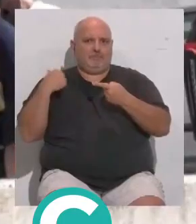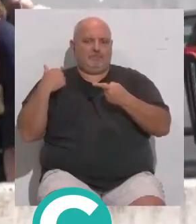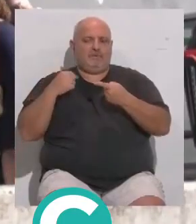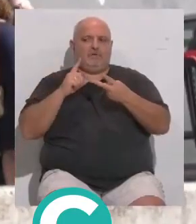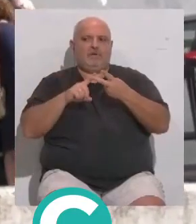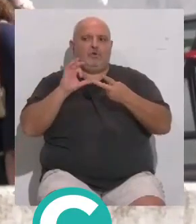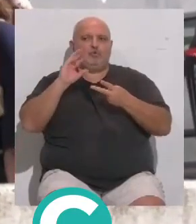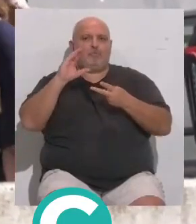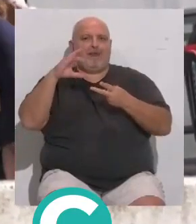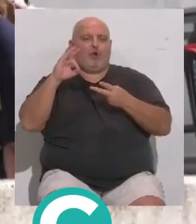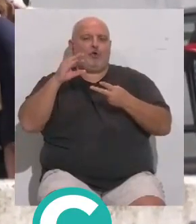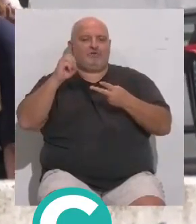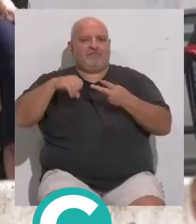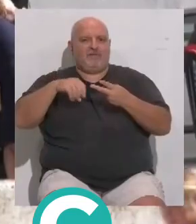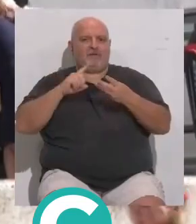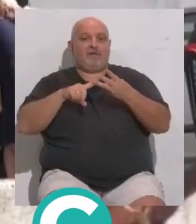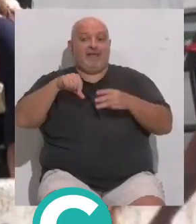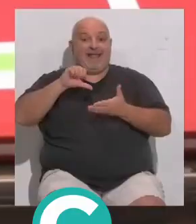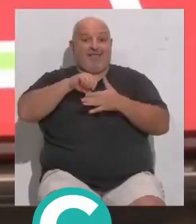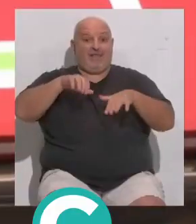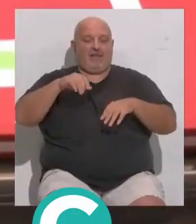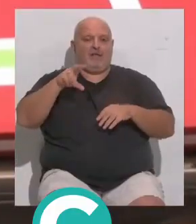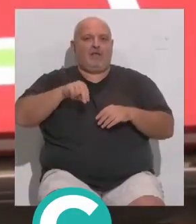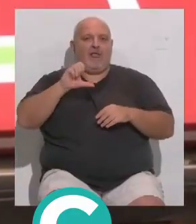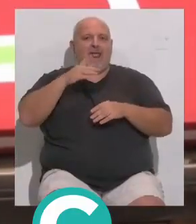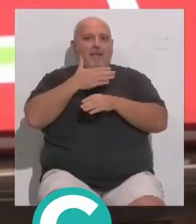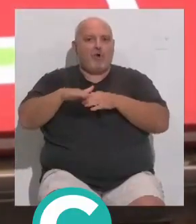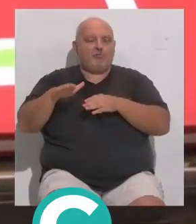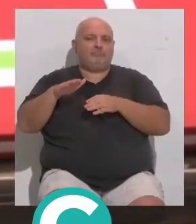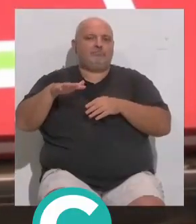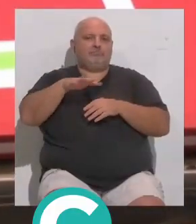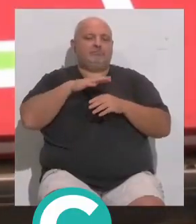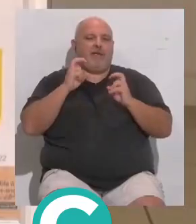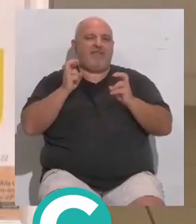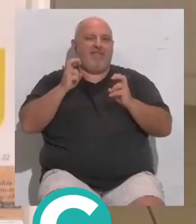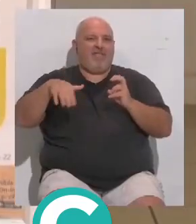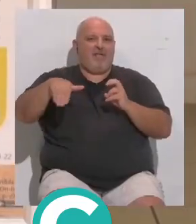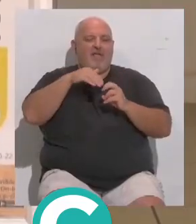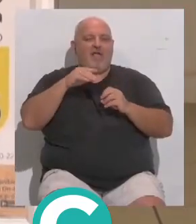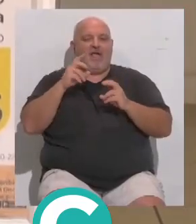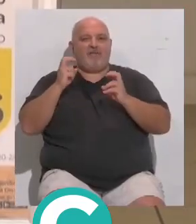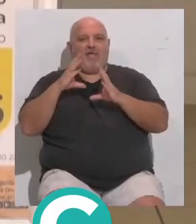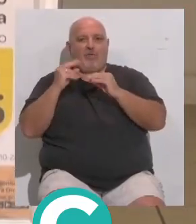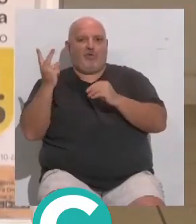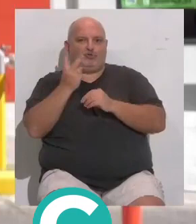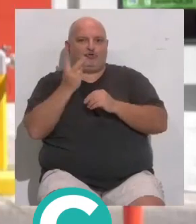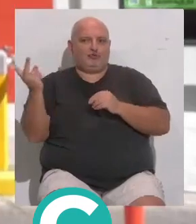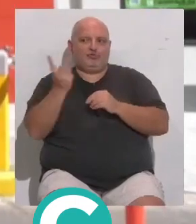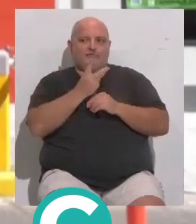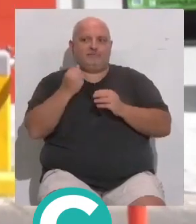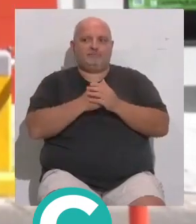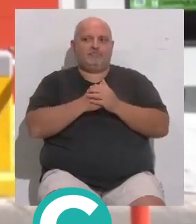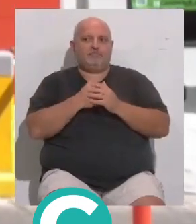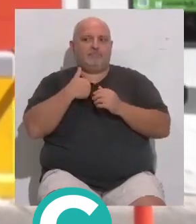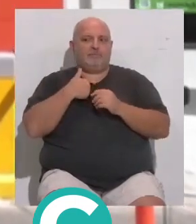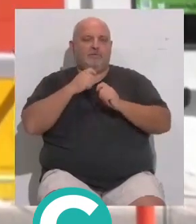sigue Supeco en San Fernando y en la capital los supermercados El Jamón de la Avenida de la Sanidad Pública y de la Avenida de Andalucía. Bueno, para